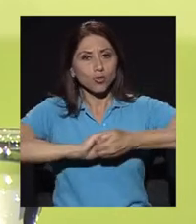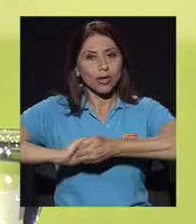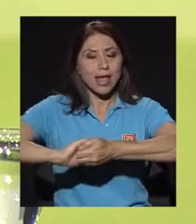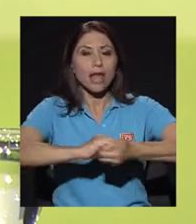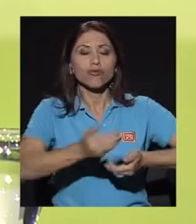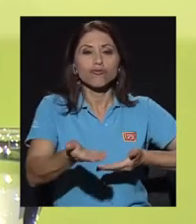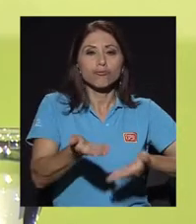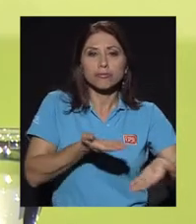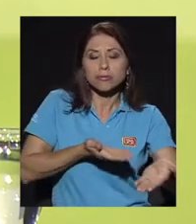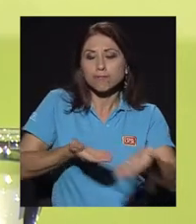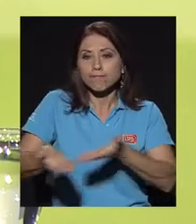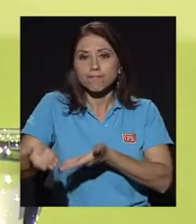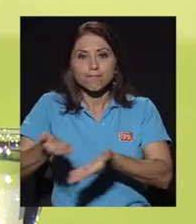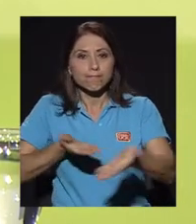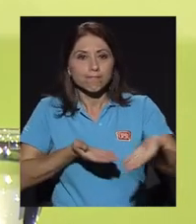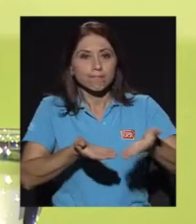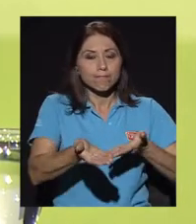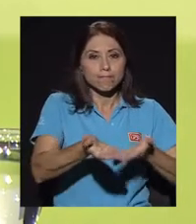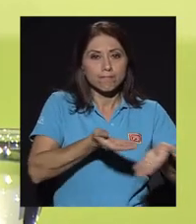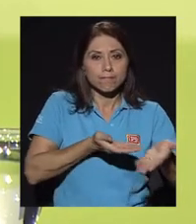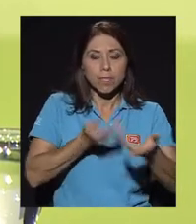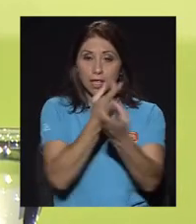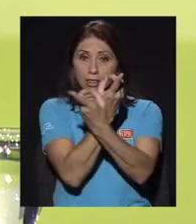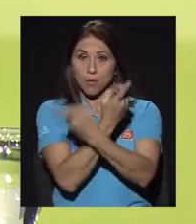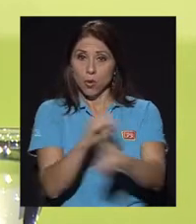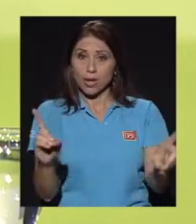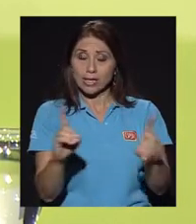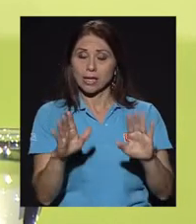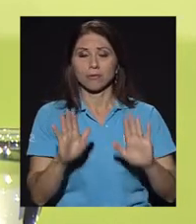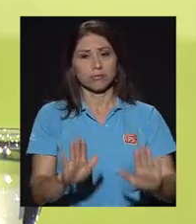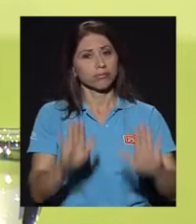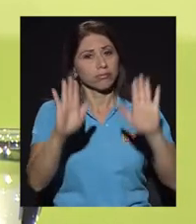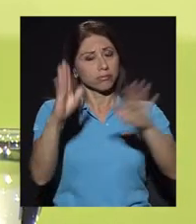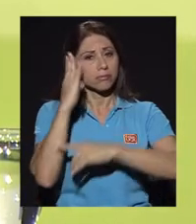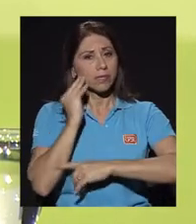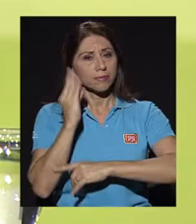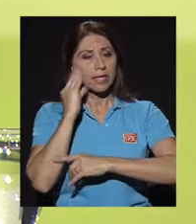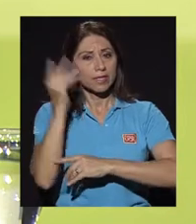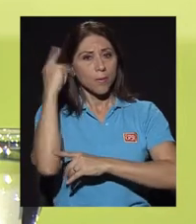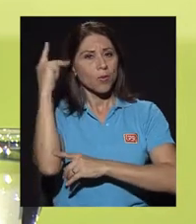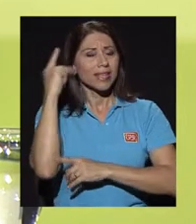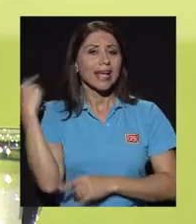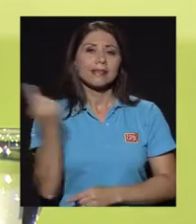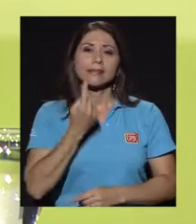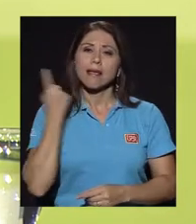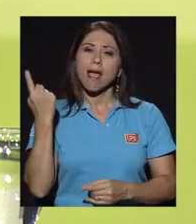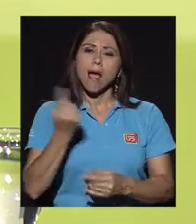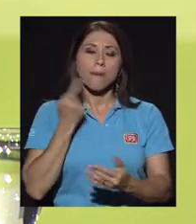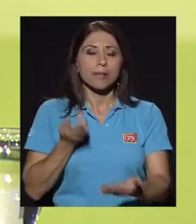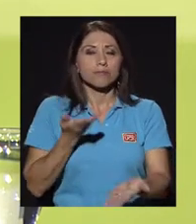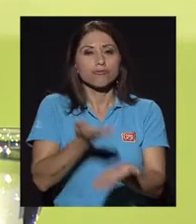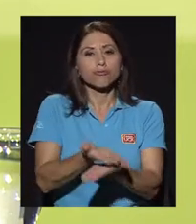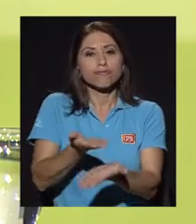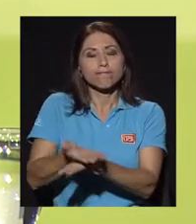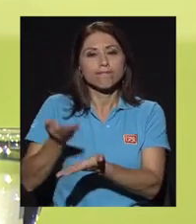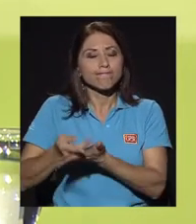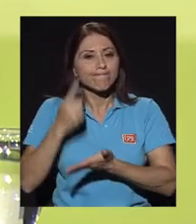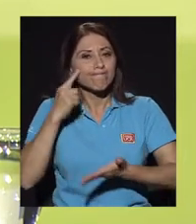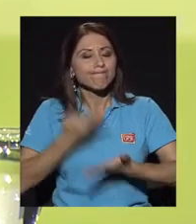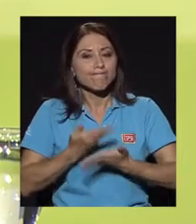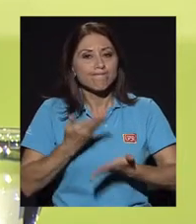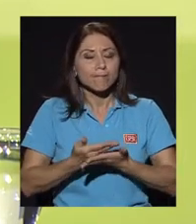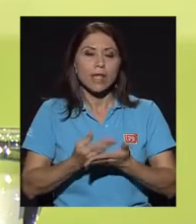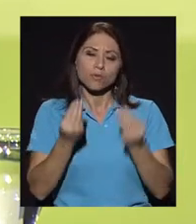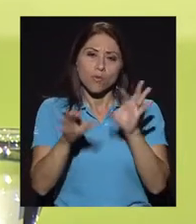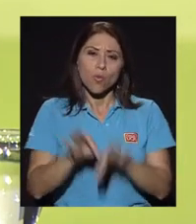en la reciprocidad. La democracia es una extraordinaria experiencia política que siempre está a prueba, en cuya